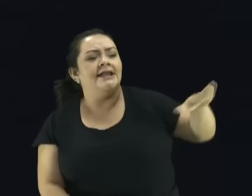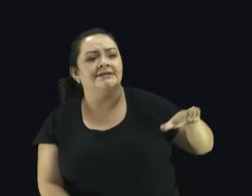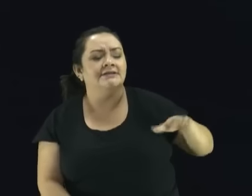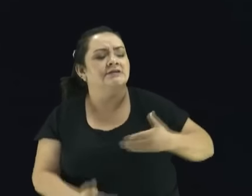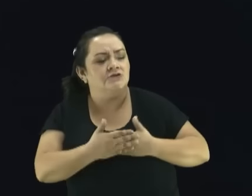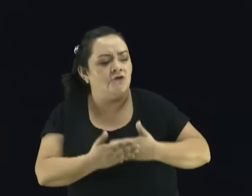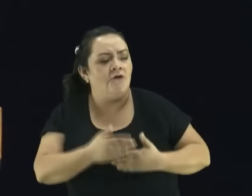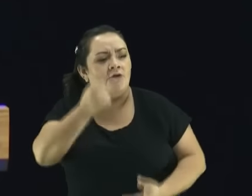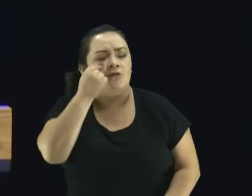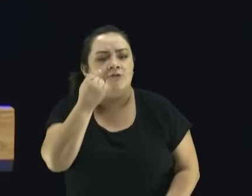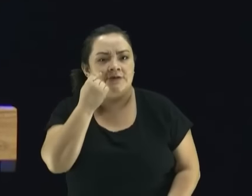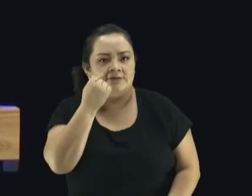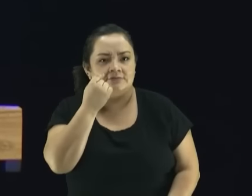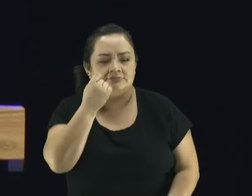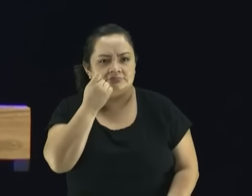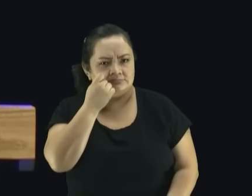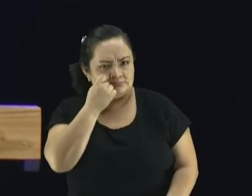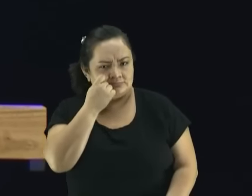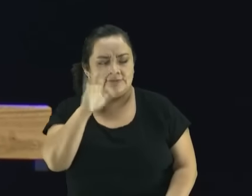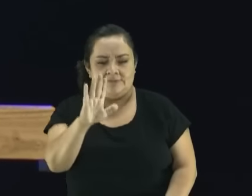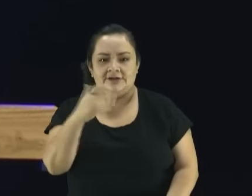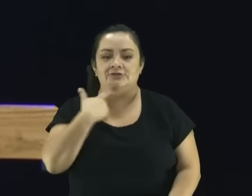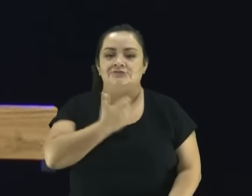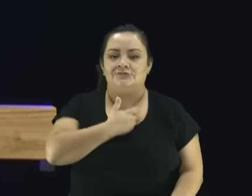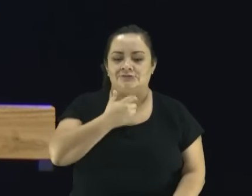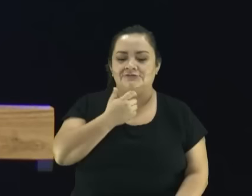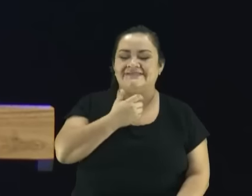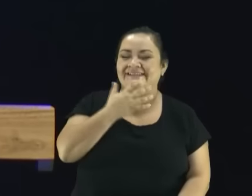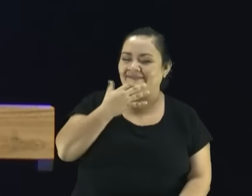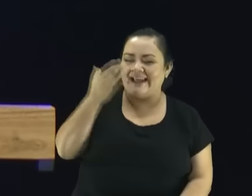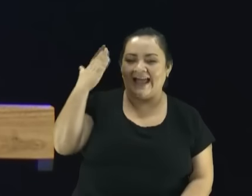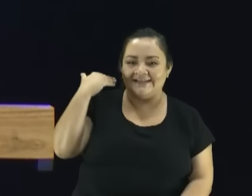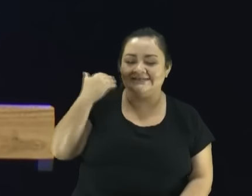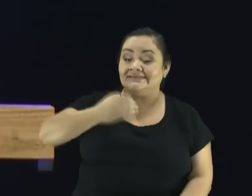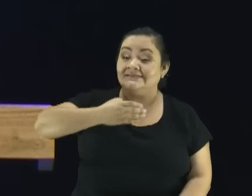fulano no tiene cómprele al niño zapatos mire nosotros venimos de abajo